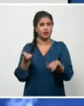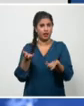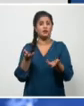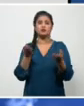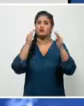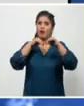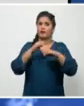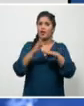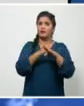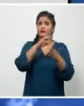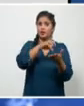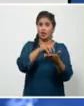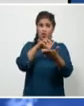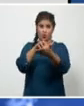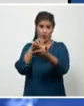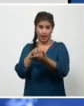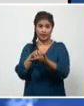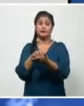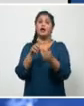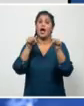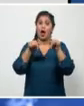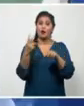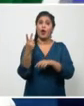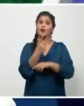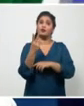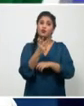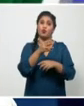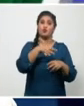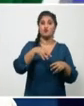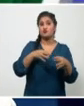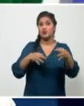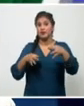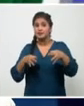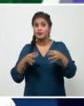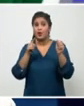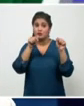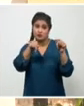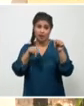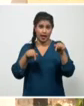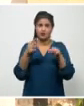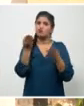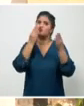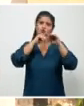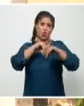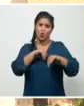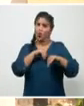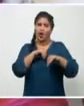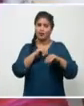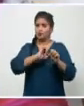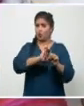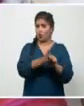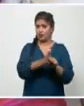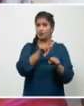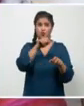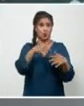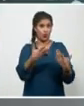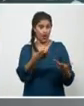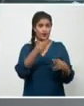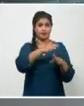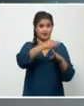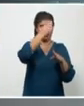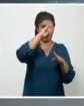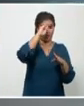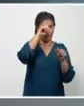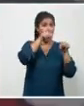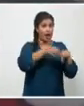Tercer Frente en Santiago de Cuba y Yateras en Guantánamo. En su intervención reconoció el trabajo en las escuelas, que hasta la fecha